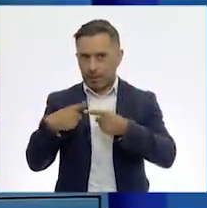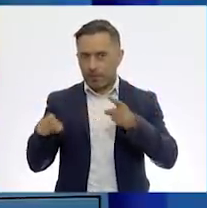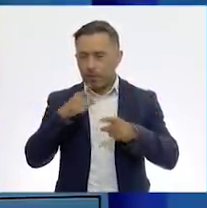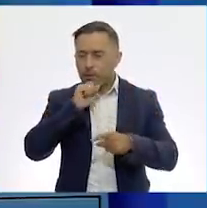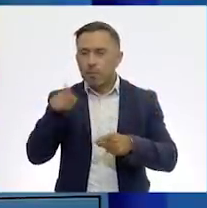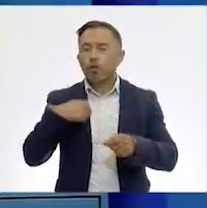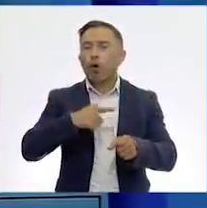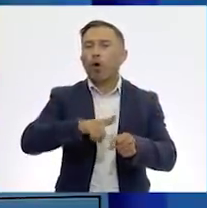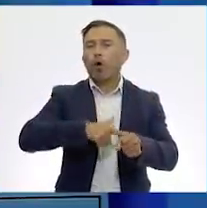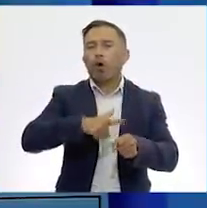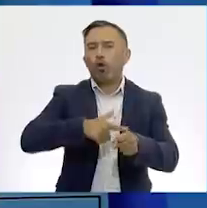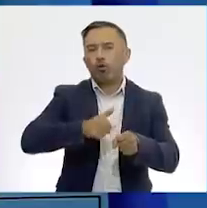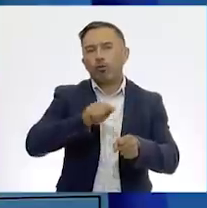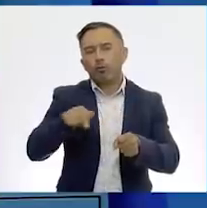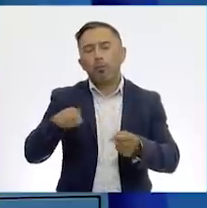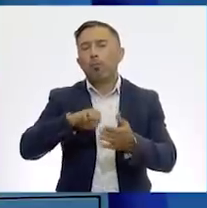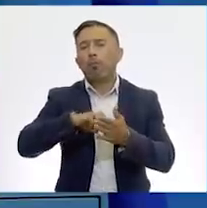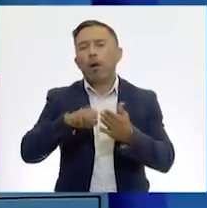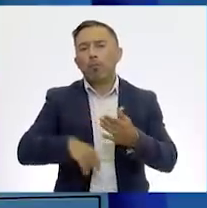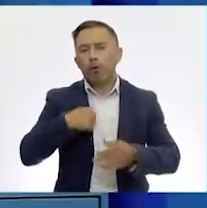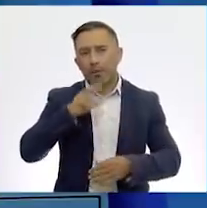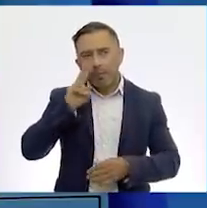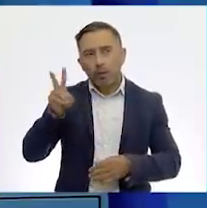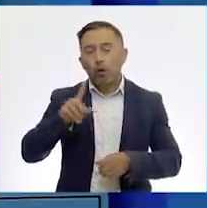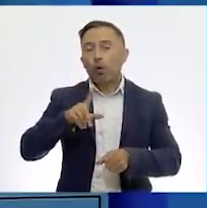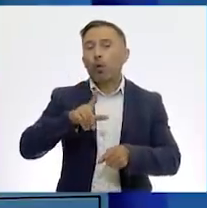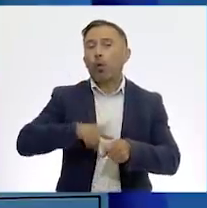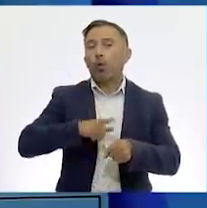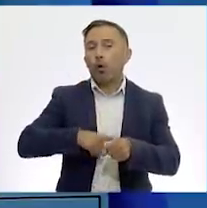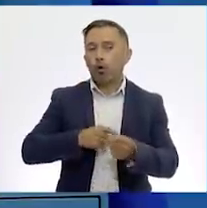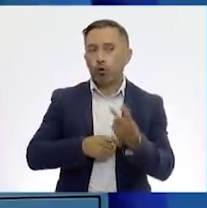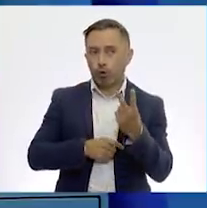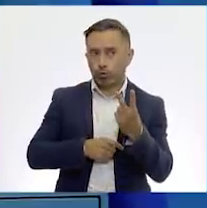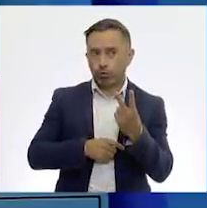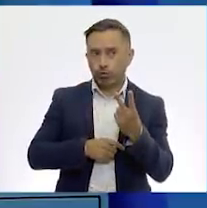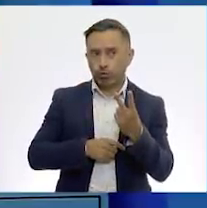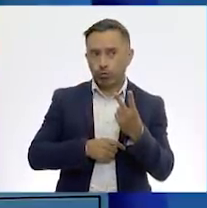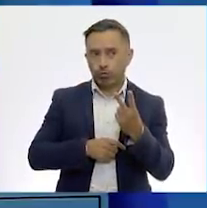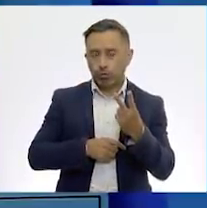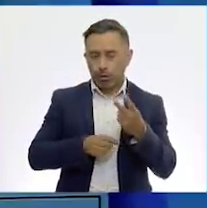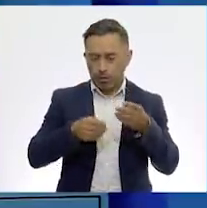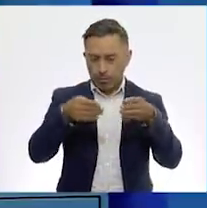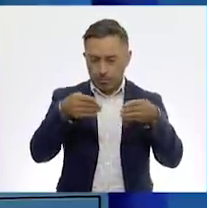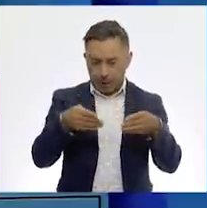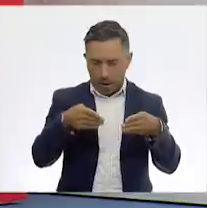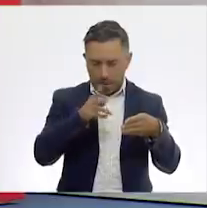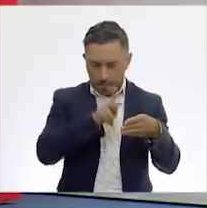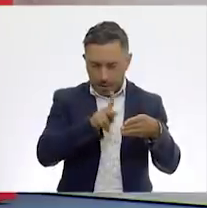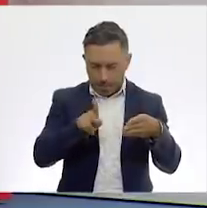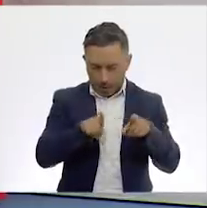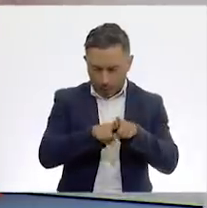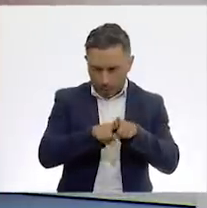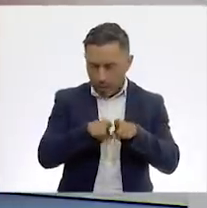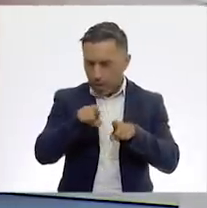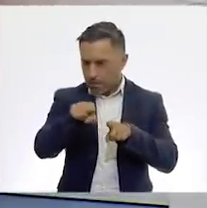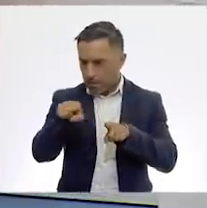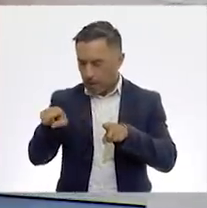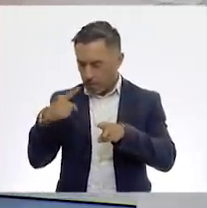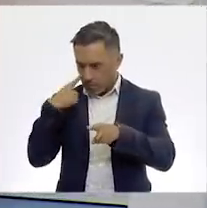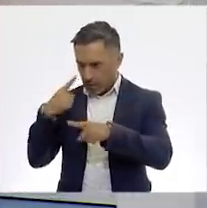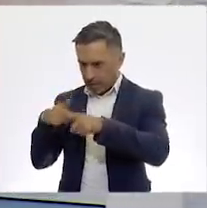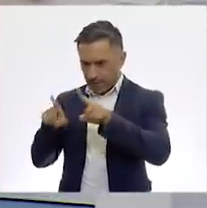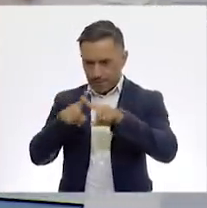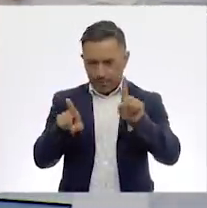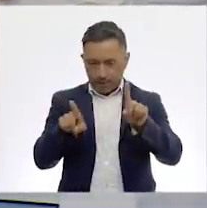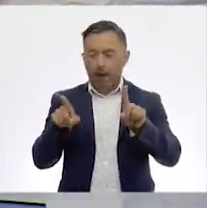caso podemos ver que tenemos dos tipos de colores distintos. Entonces el contraste en la obra del